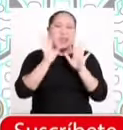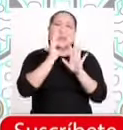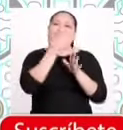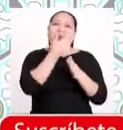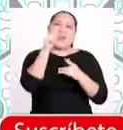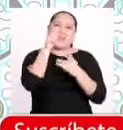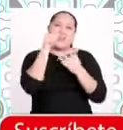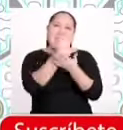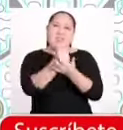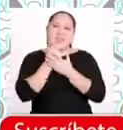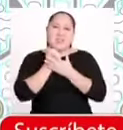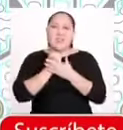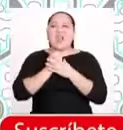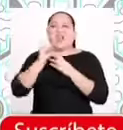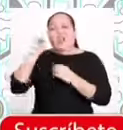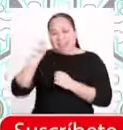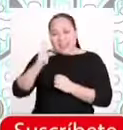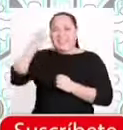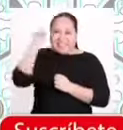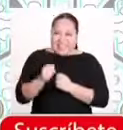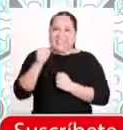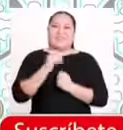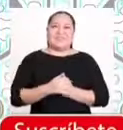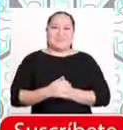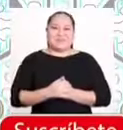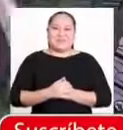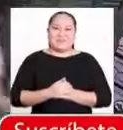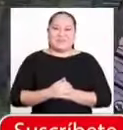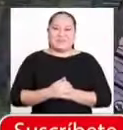si me ayudas. ¡Por supuesto!